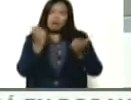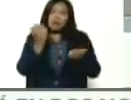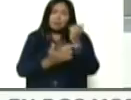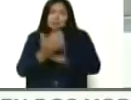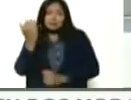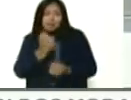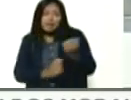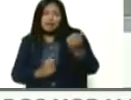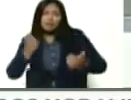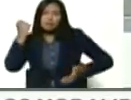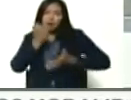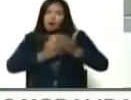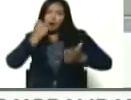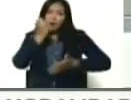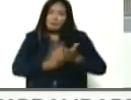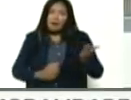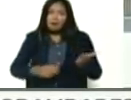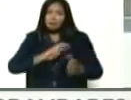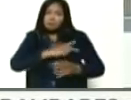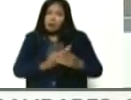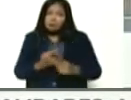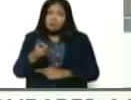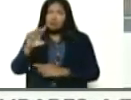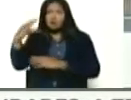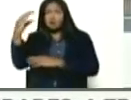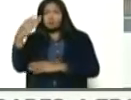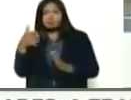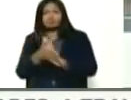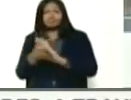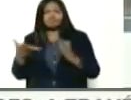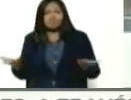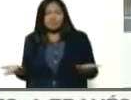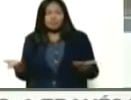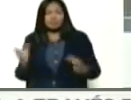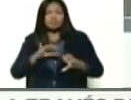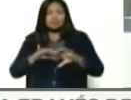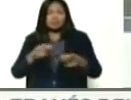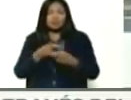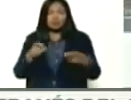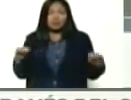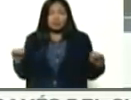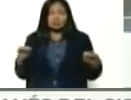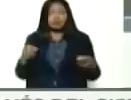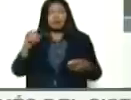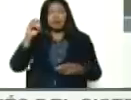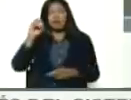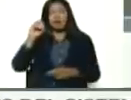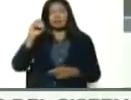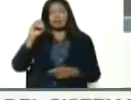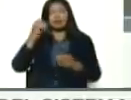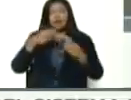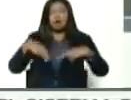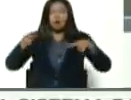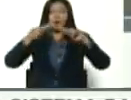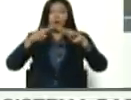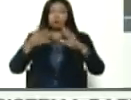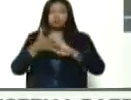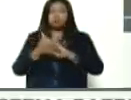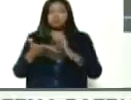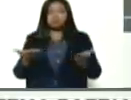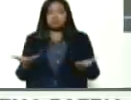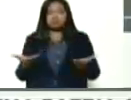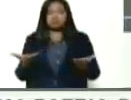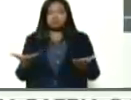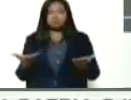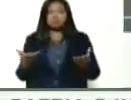masacre en colombia que pasa secretario general de la onu que va a ser usted antonio guterres con la masacre